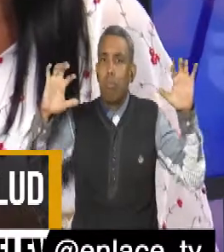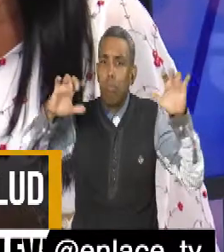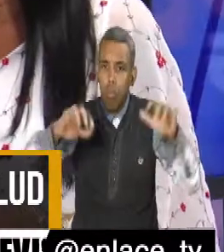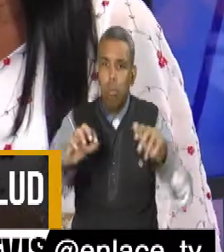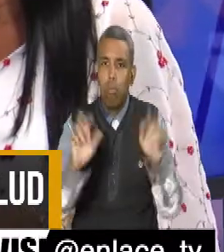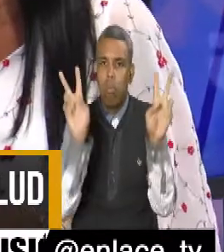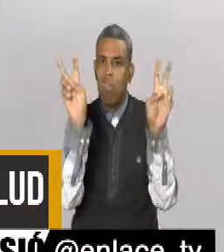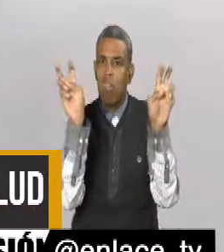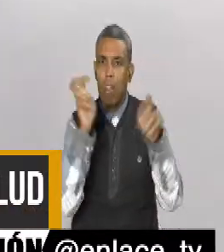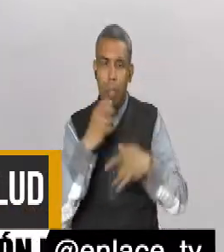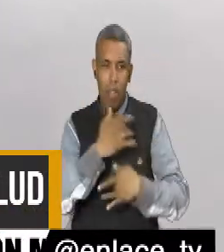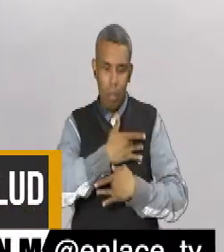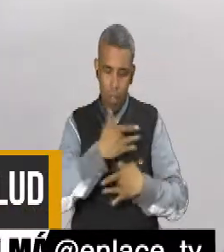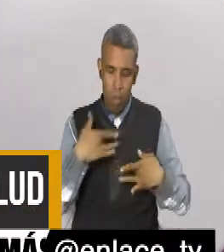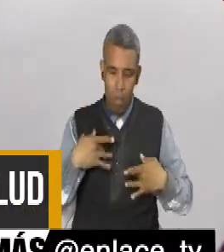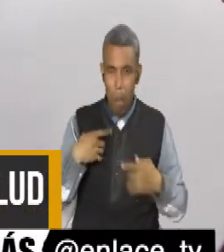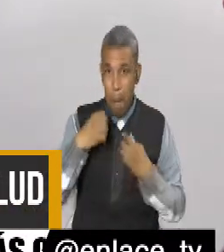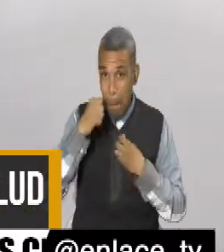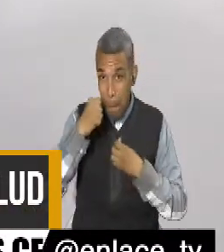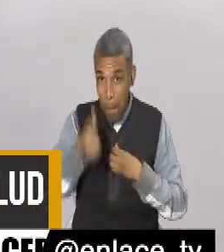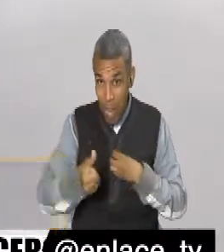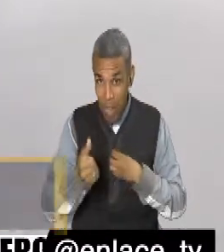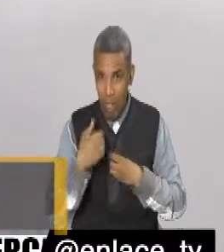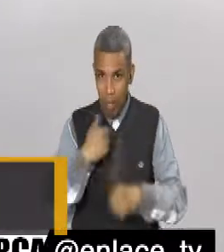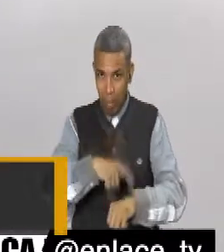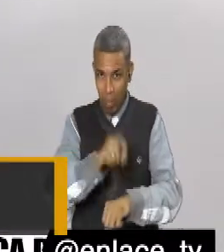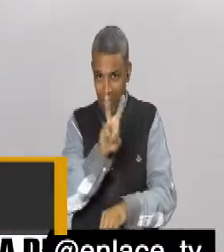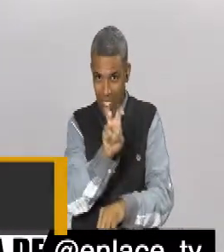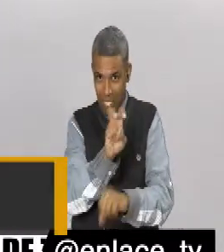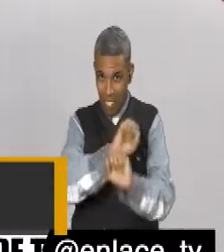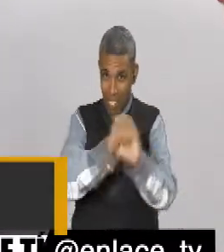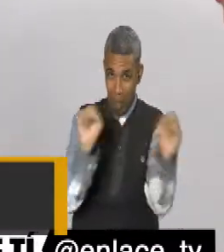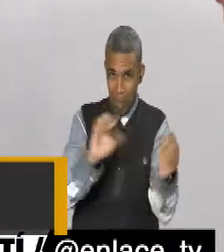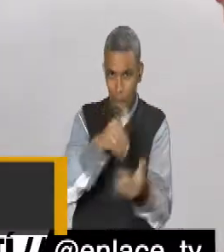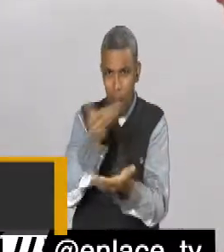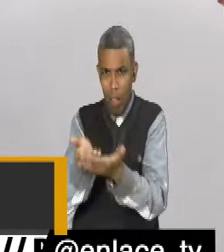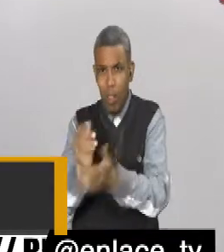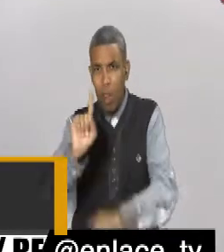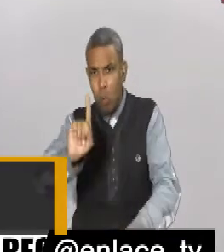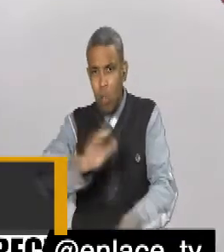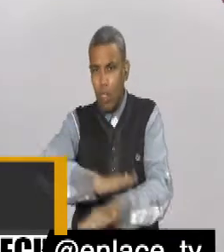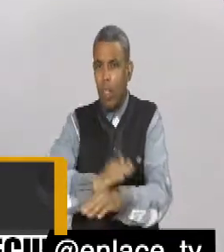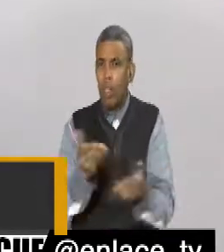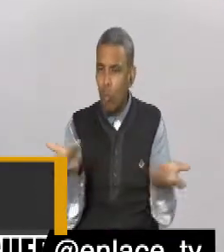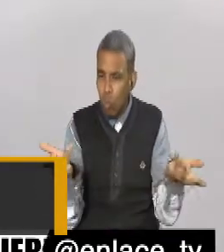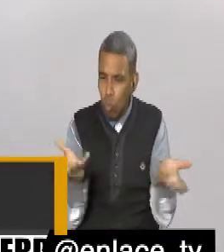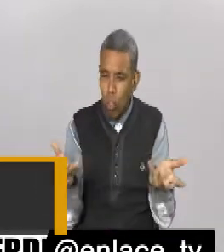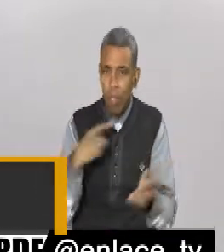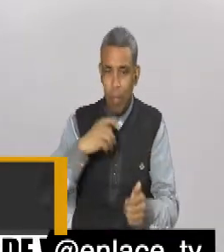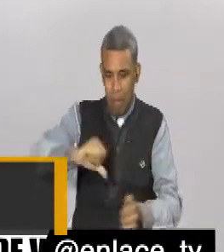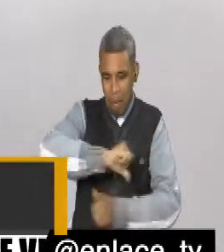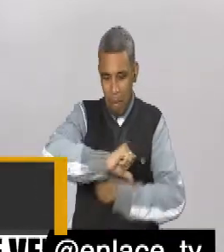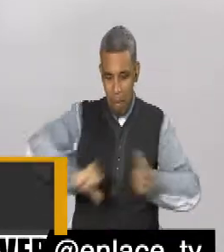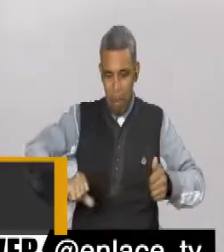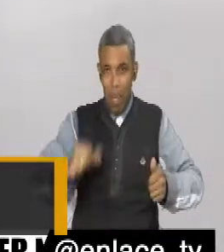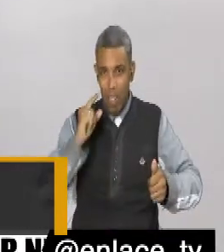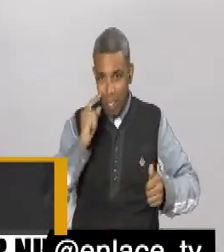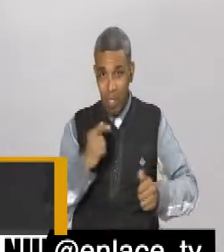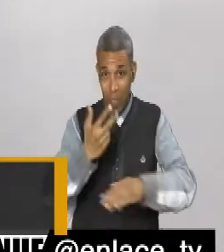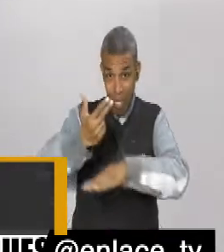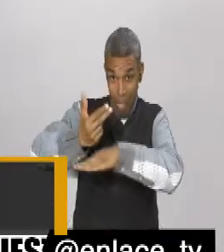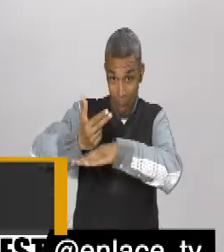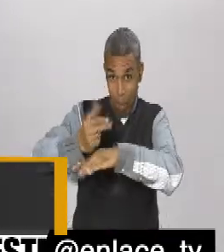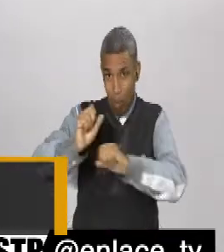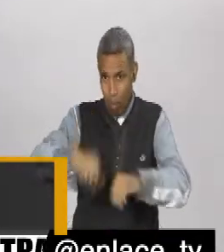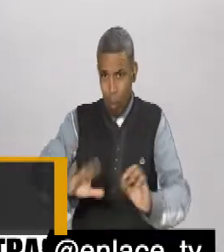que vamos a tener mañana desde las 7 a.m. hasta la 1 p.m. en el Parque Camilo Torres, donde todos los funcionarios de la personería municipal